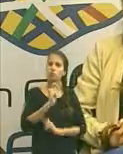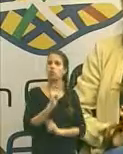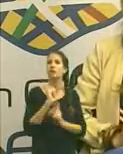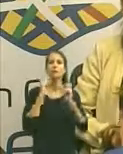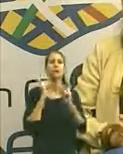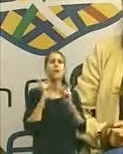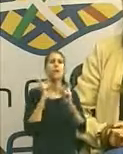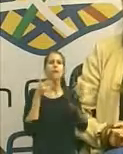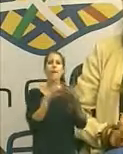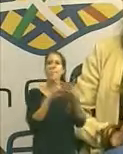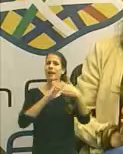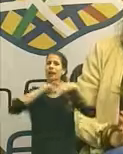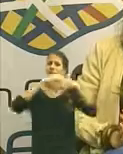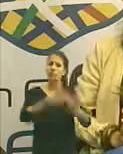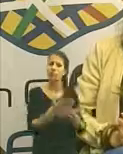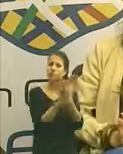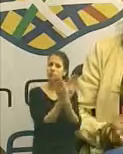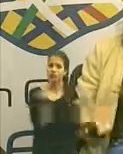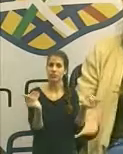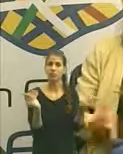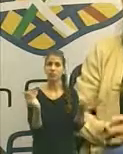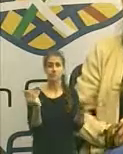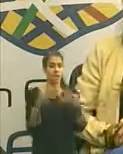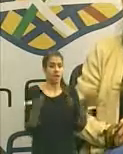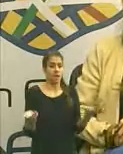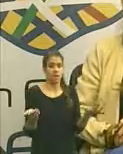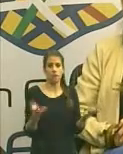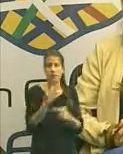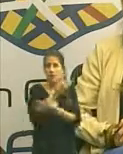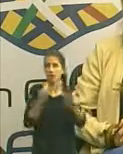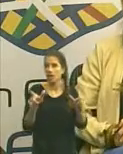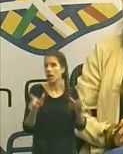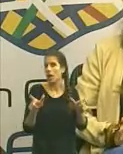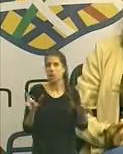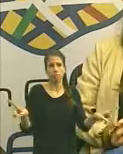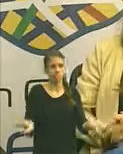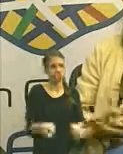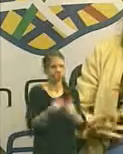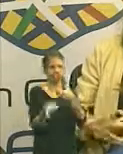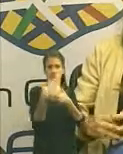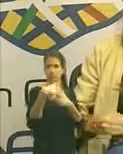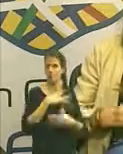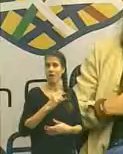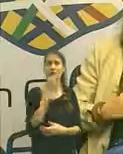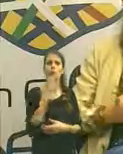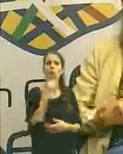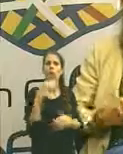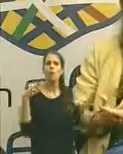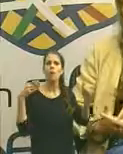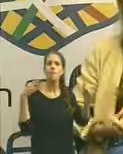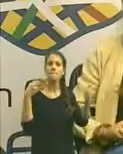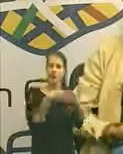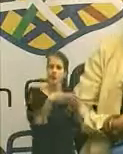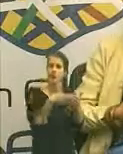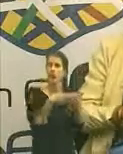sean inexistentes y vamos, puede entrar cualquier tipo de persona, y si vemos que hay alguna barrera que nos